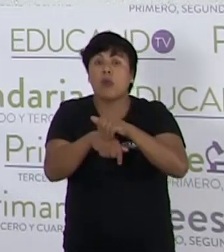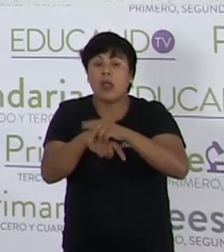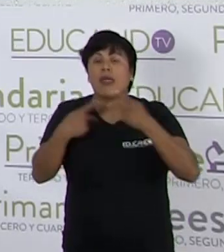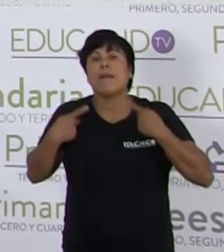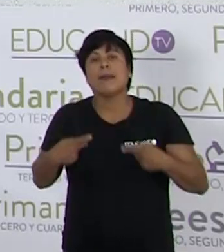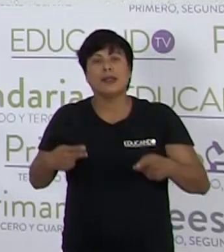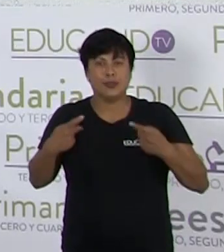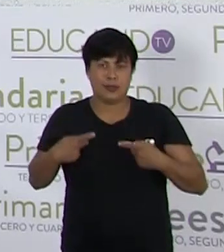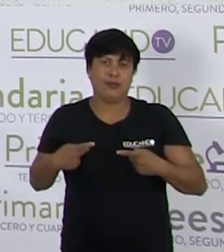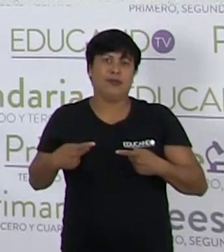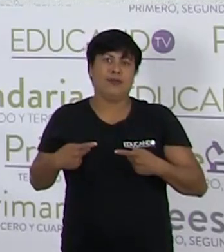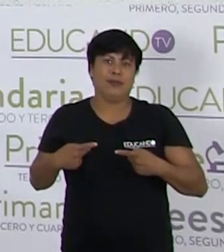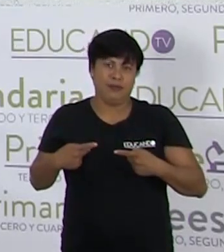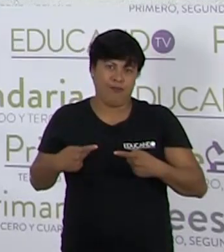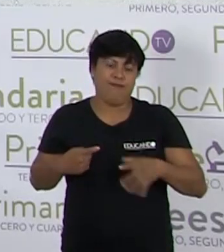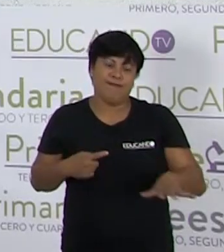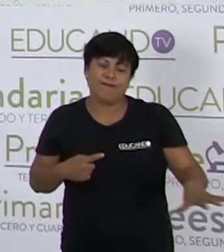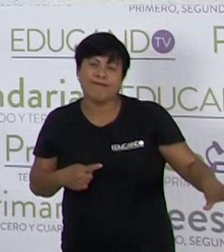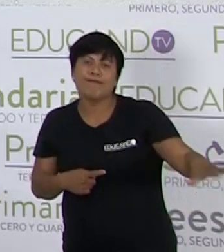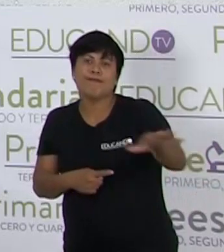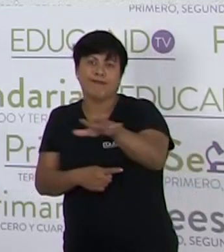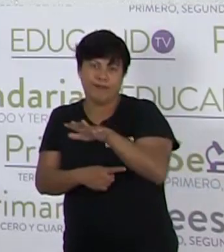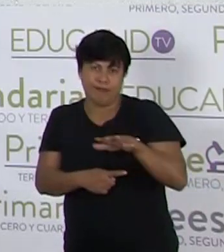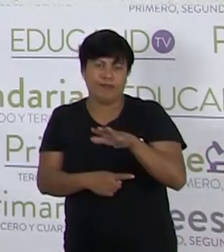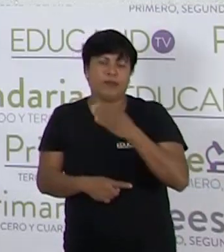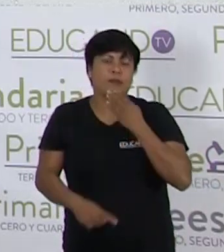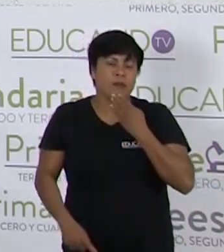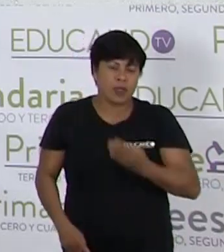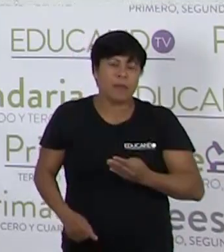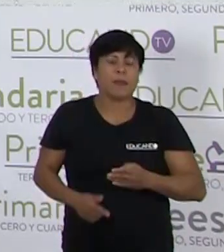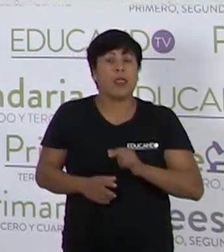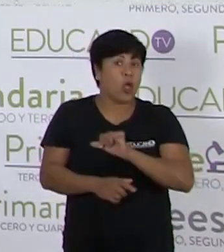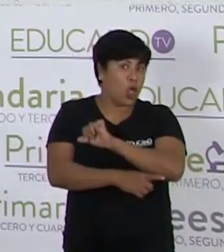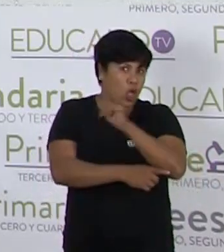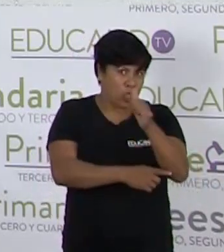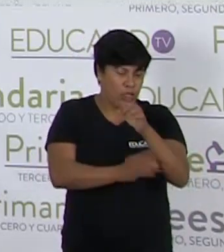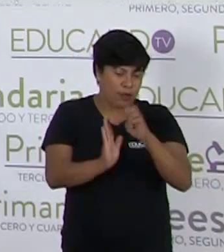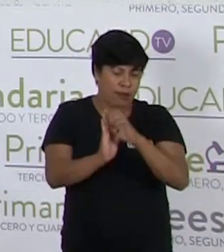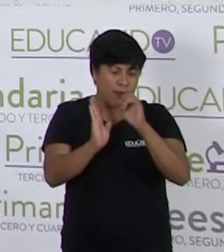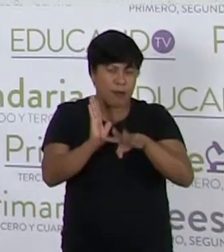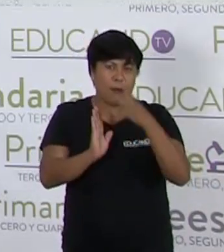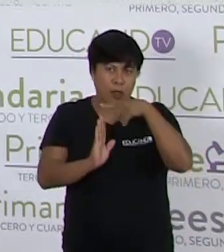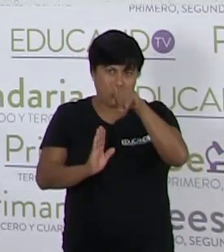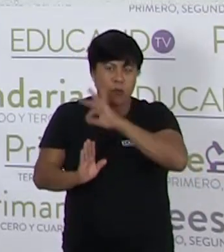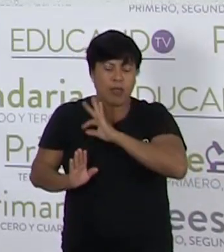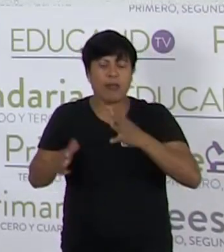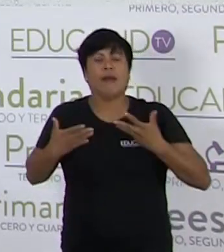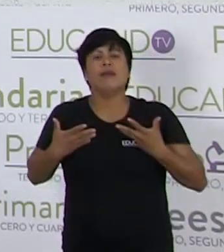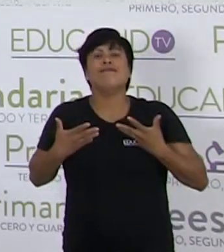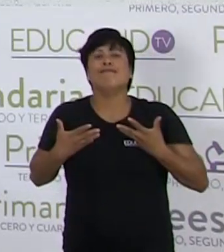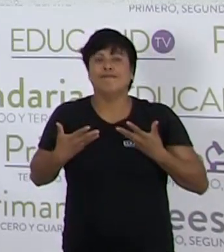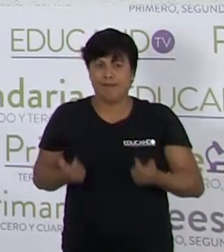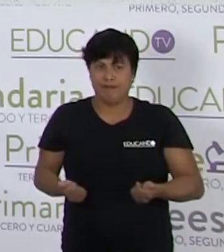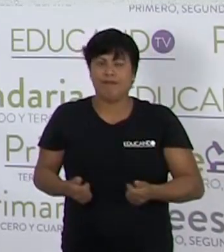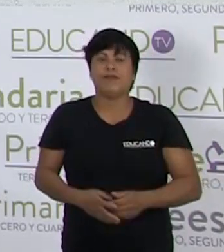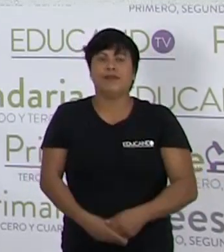determinado de habitantes. Muy bien, vamos a hacer otro ejercicio para que te quede muy